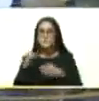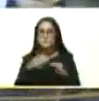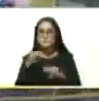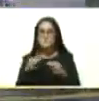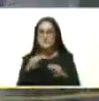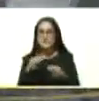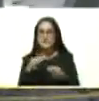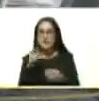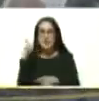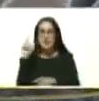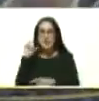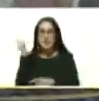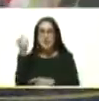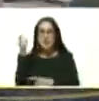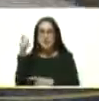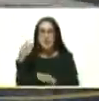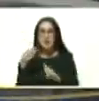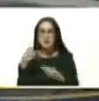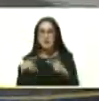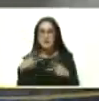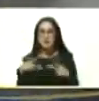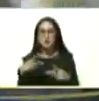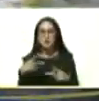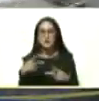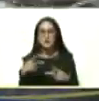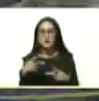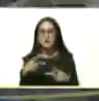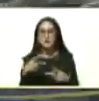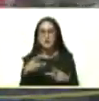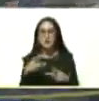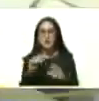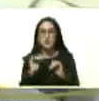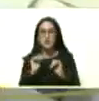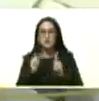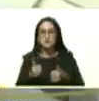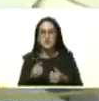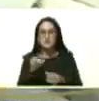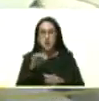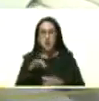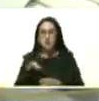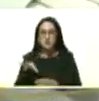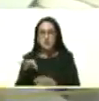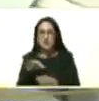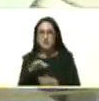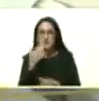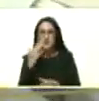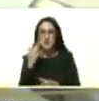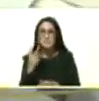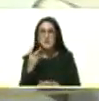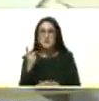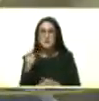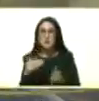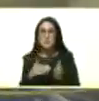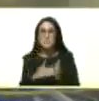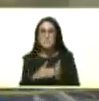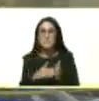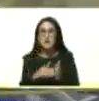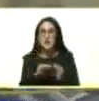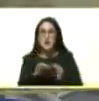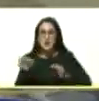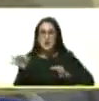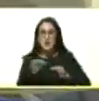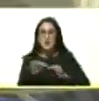le explique a Guárico cómo ha sido el proceso del inicio de cosecha. Estamos cosechando 21.000 hectáreas de